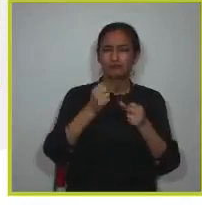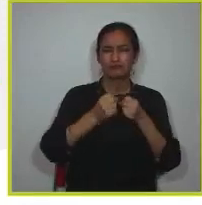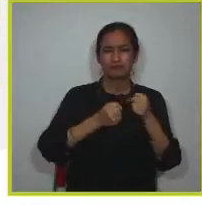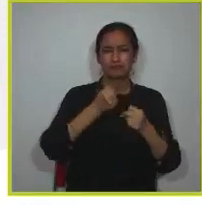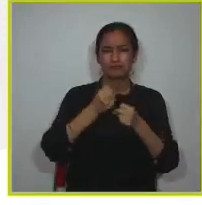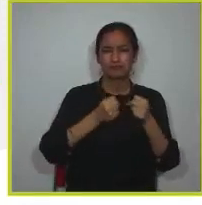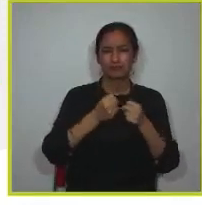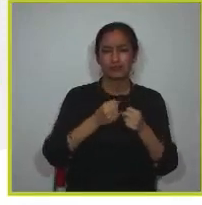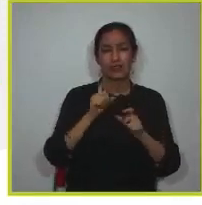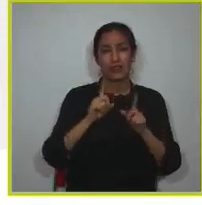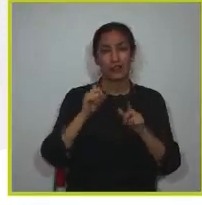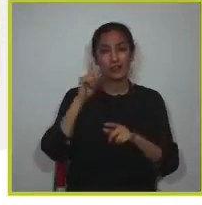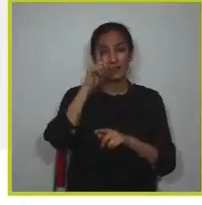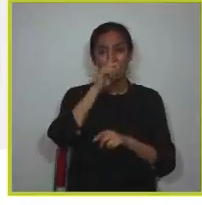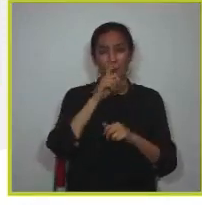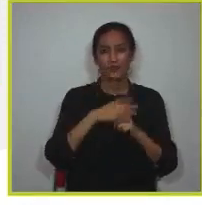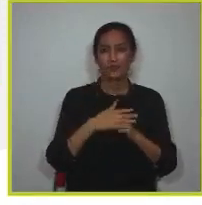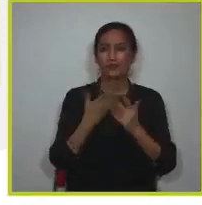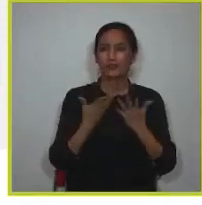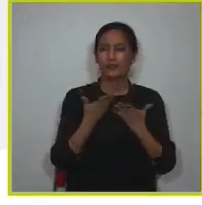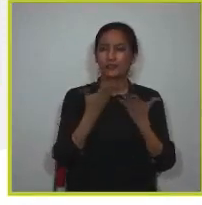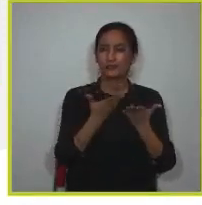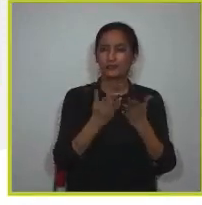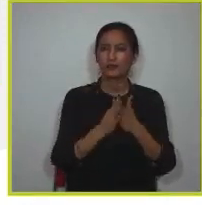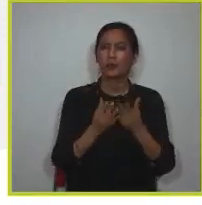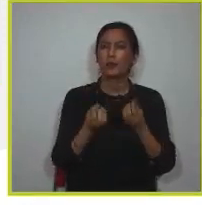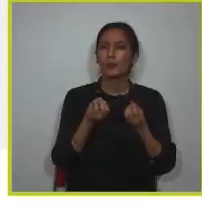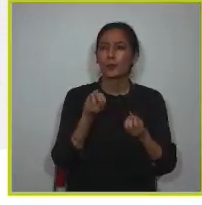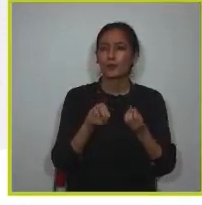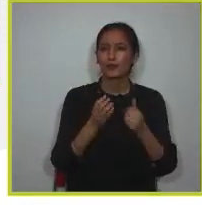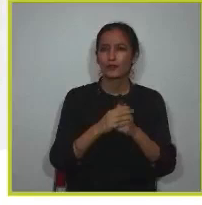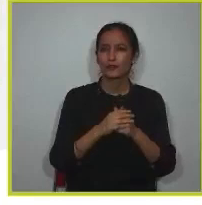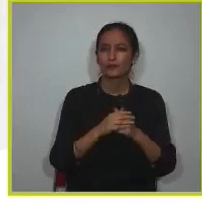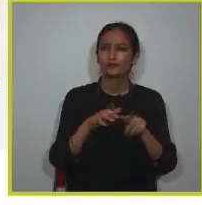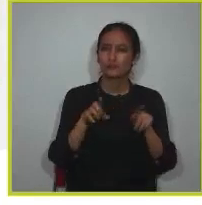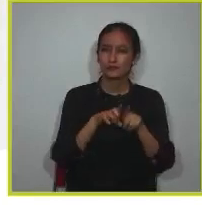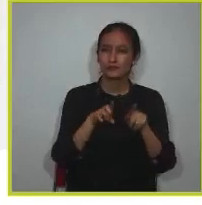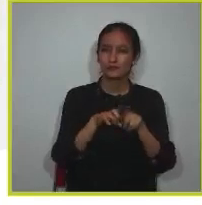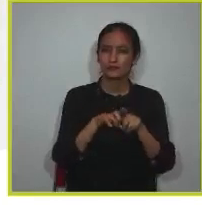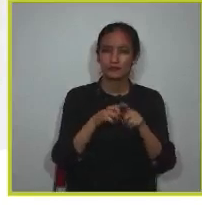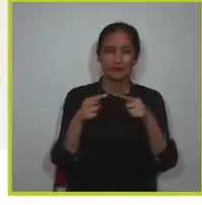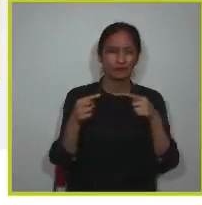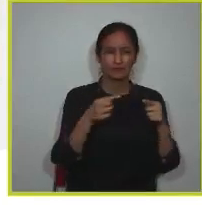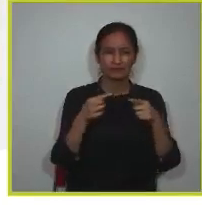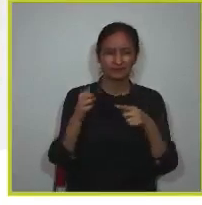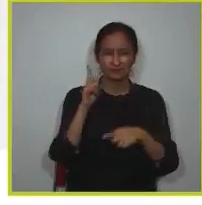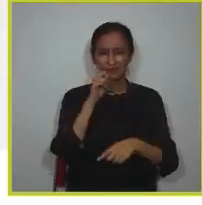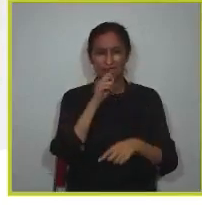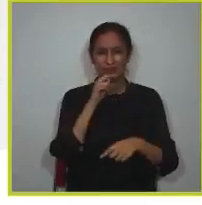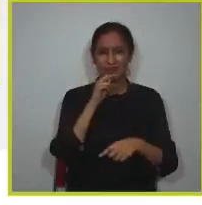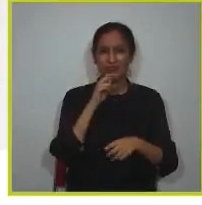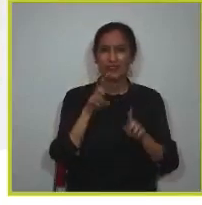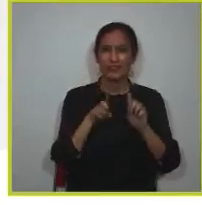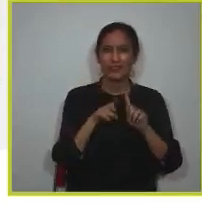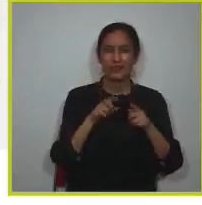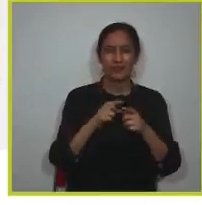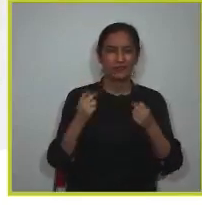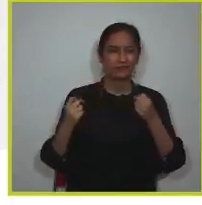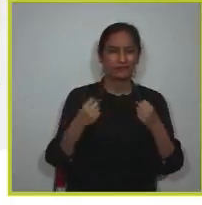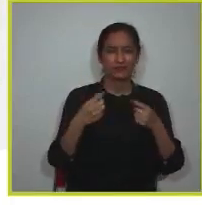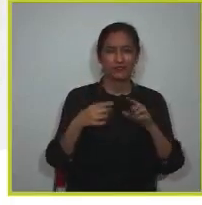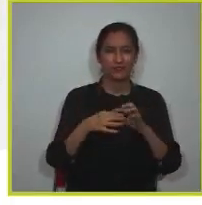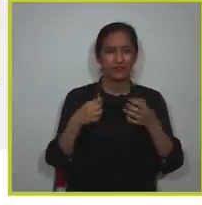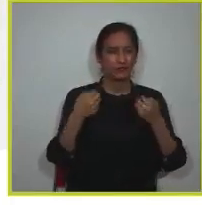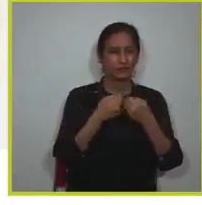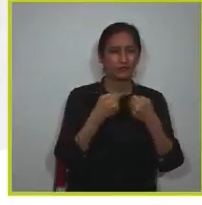decimos algunos que está asignada por fuerzas Aparentemente contradictorias relaciones de tensión y